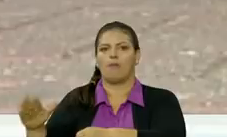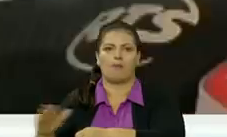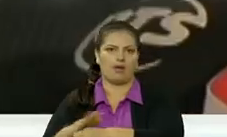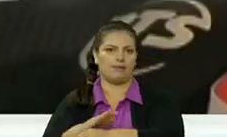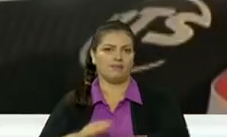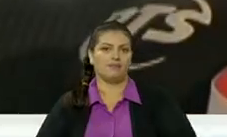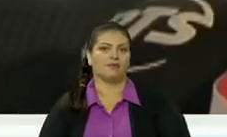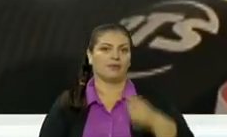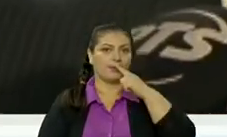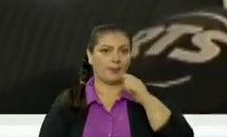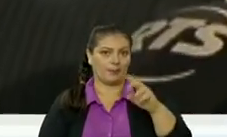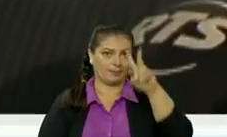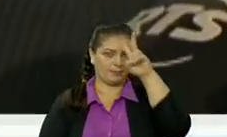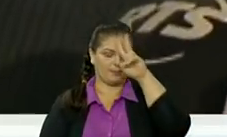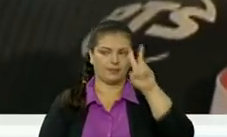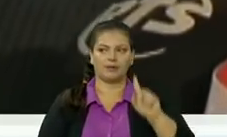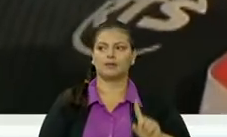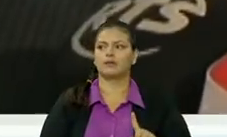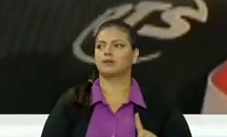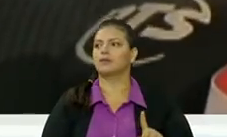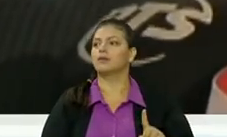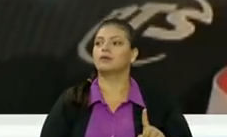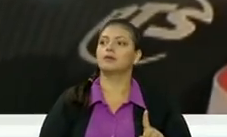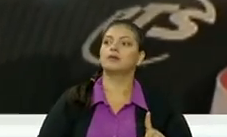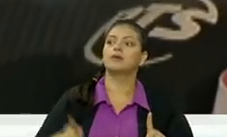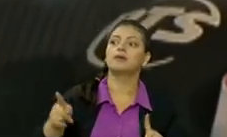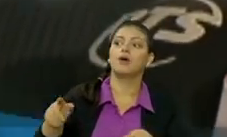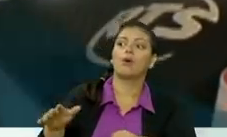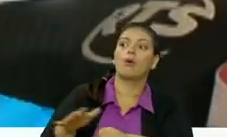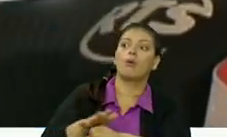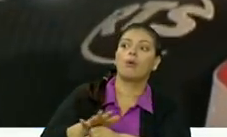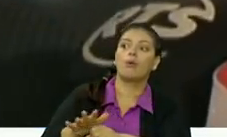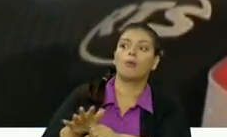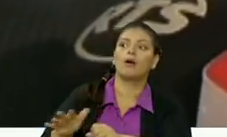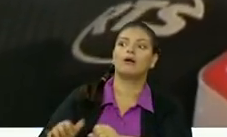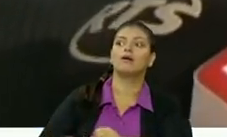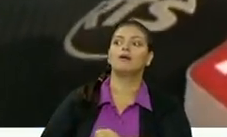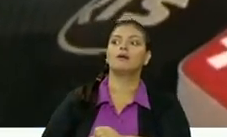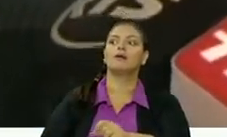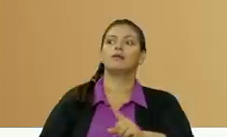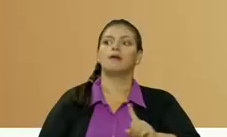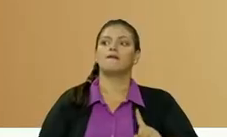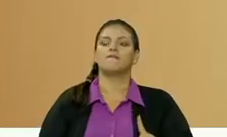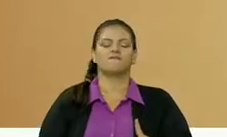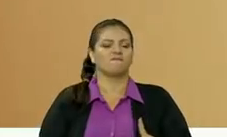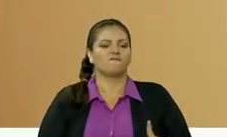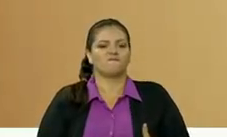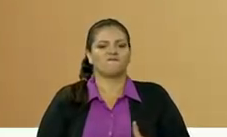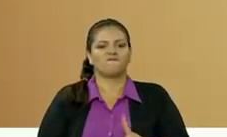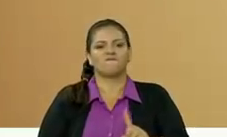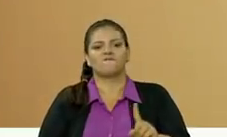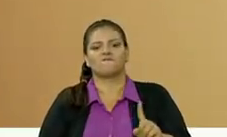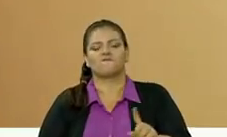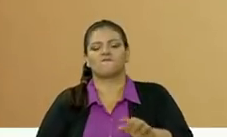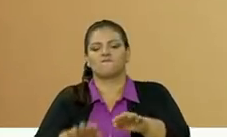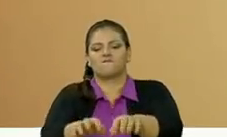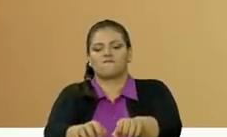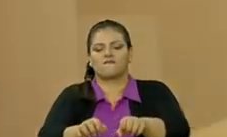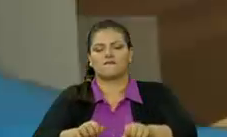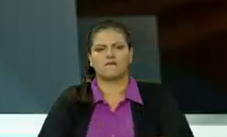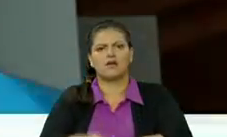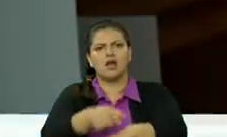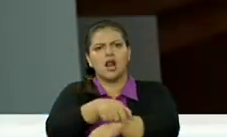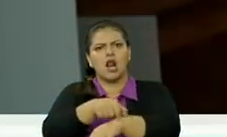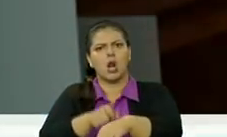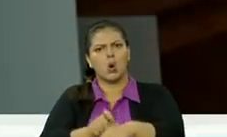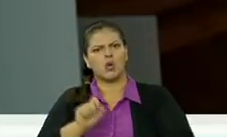valor. Dos computadoras tipo laptop, así como un reloj valorado en aproximadamente $2,000,